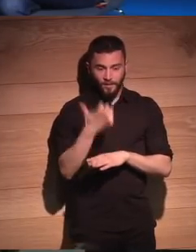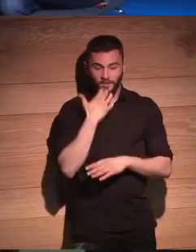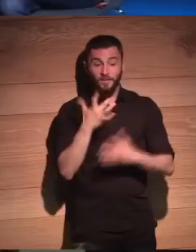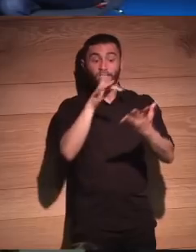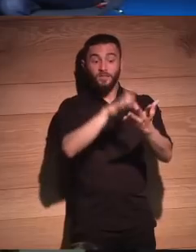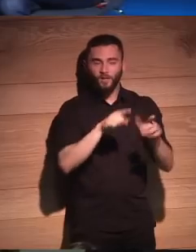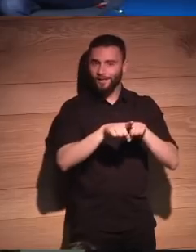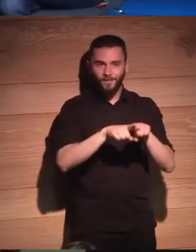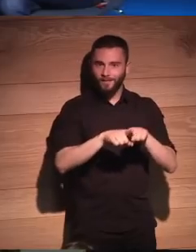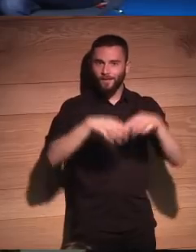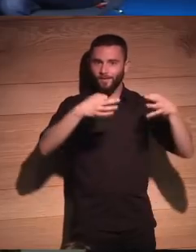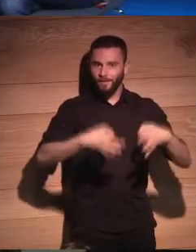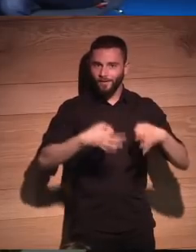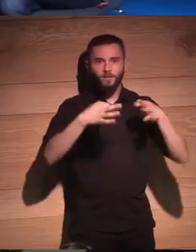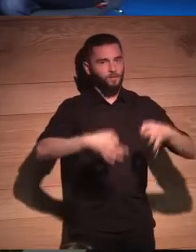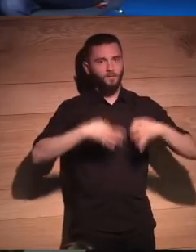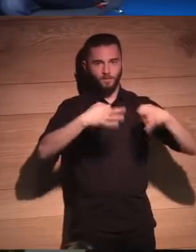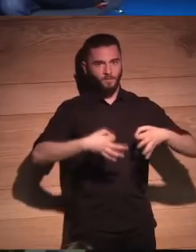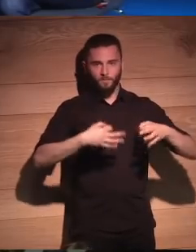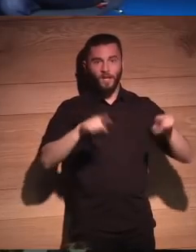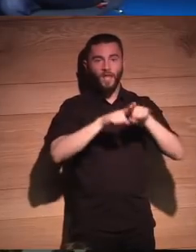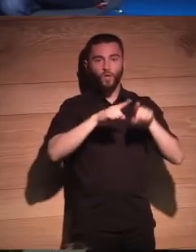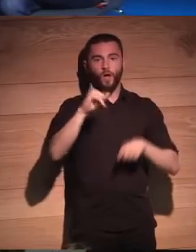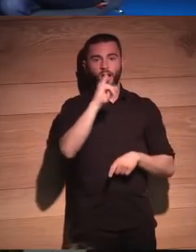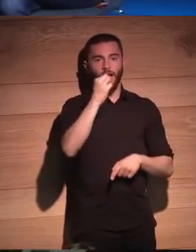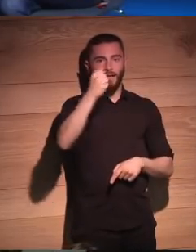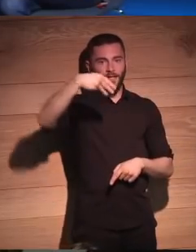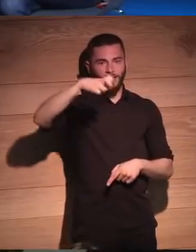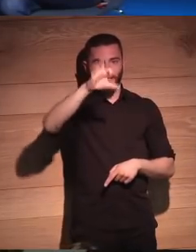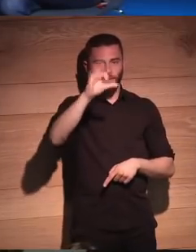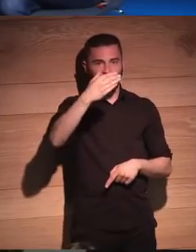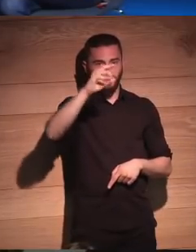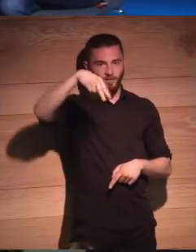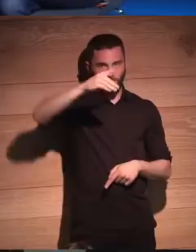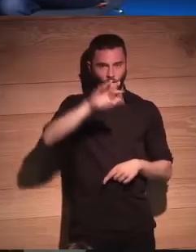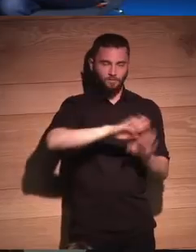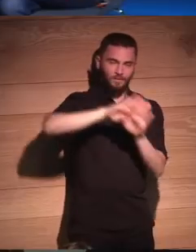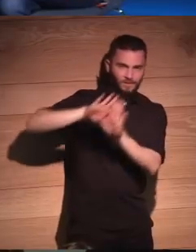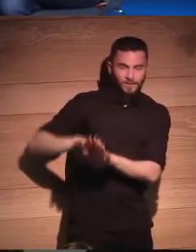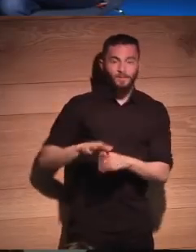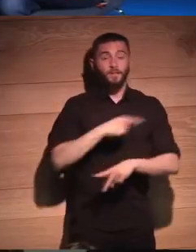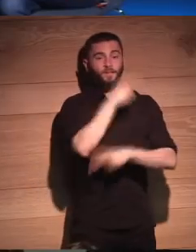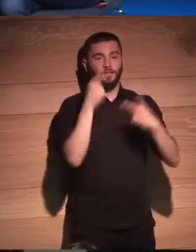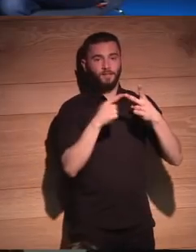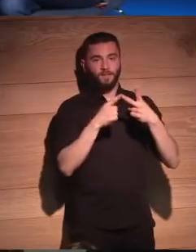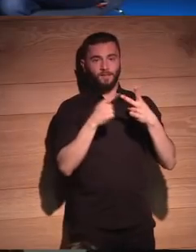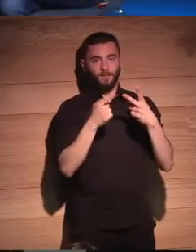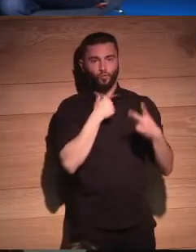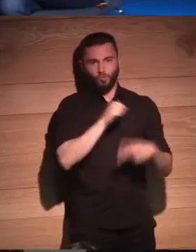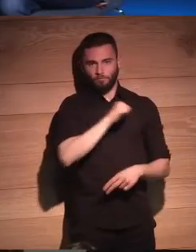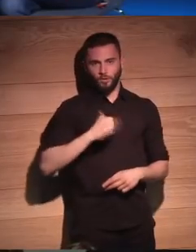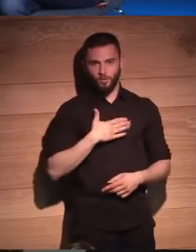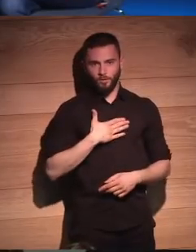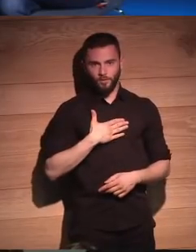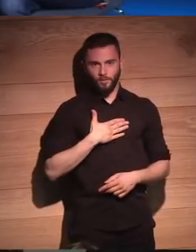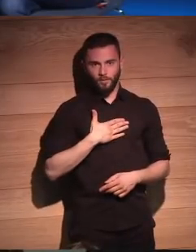decir, crítico. criticaron a todas las Como elecciones. los James Bond, pues gustan Algo o no es así, gustan, hay de todo. efectivamente, eso por un lado, ¿no? Y luego ya mi gusto personal, que es